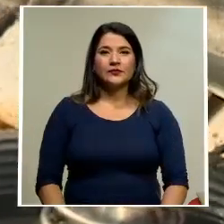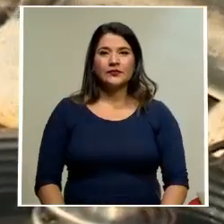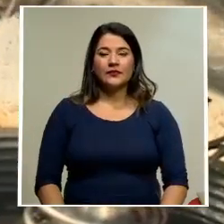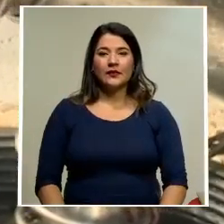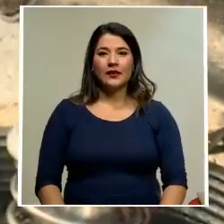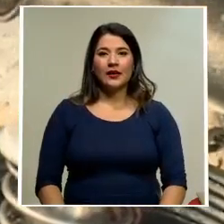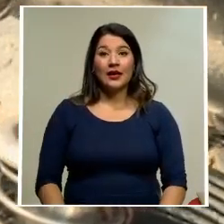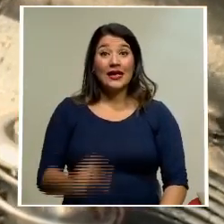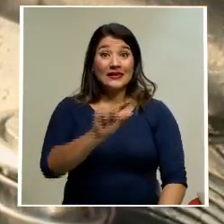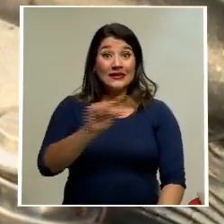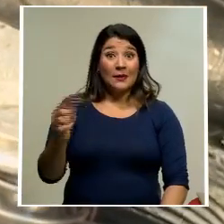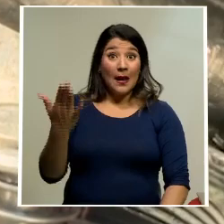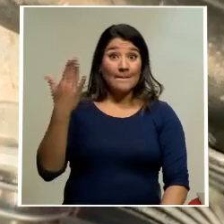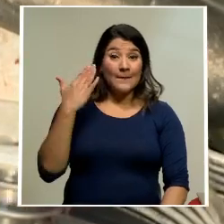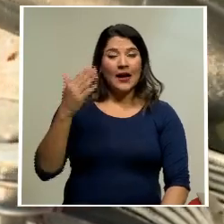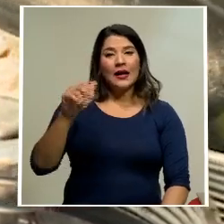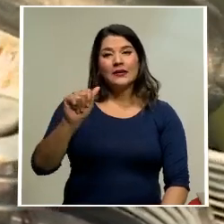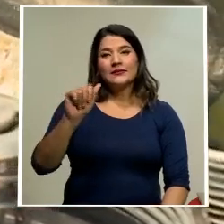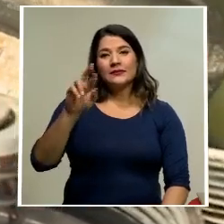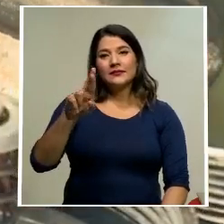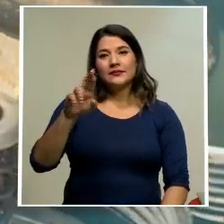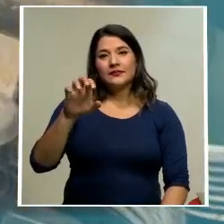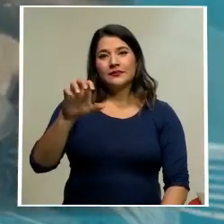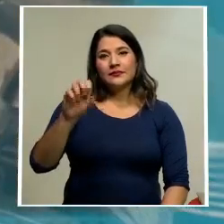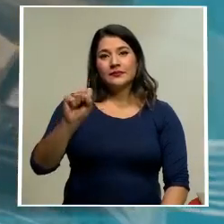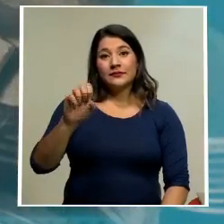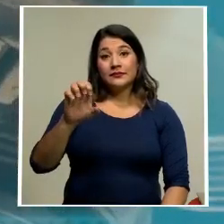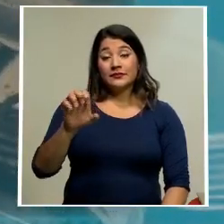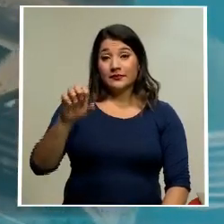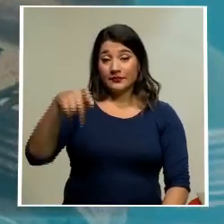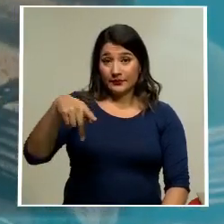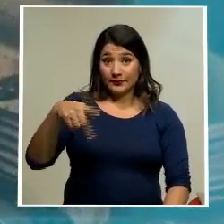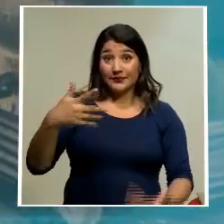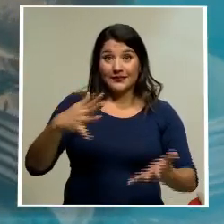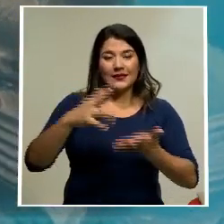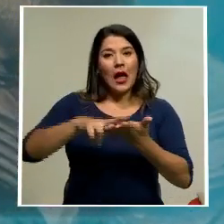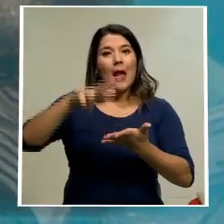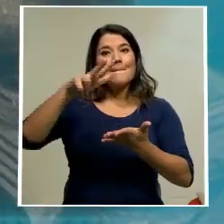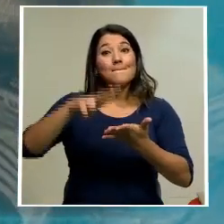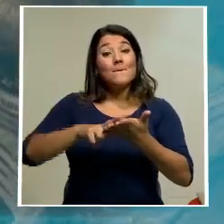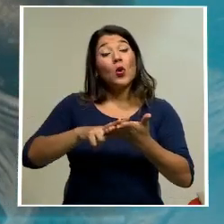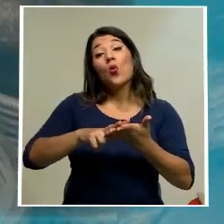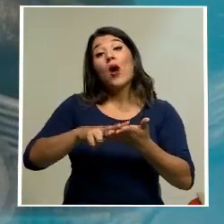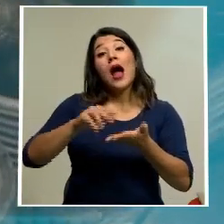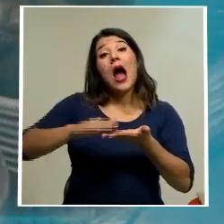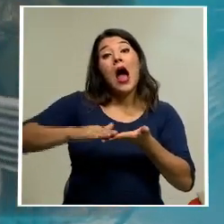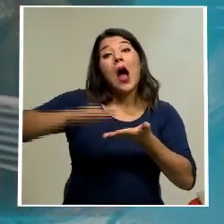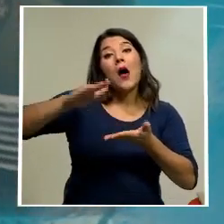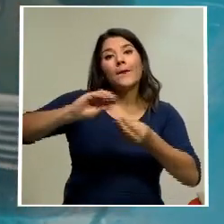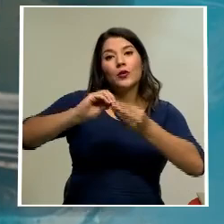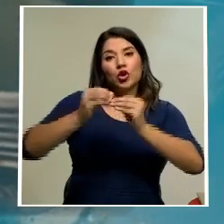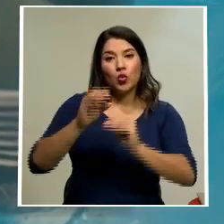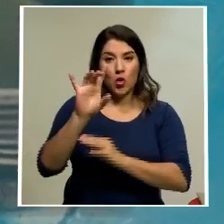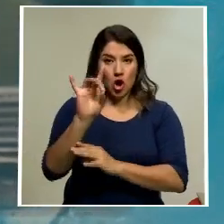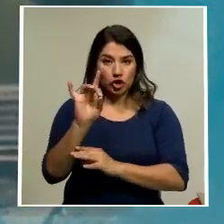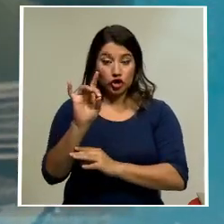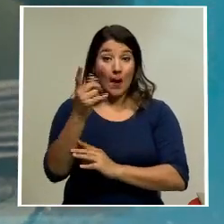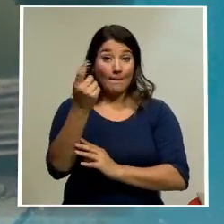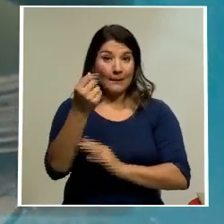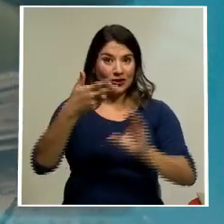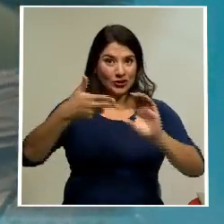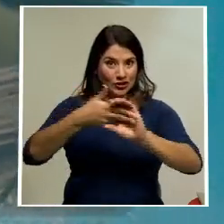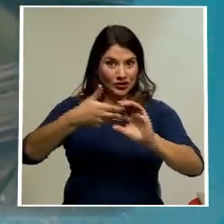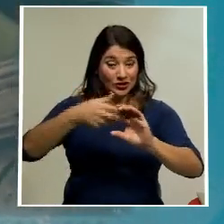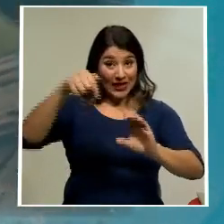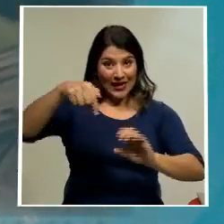La semana anterior, la Autoridad Reguladora de los Servicios Públicos aprobó el 8º aumento en el precio de los combustibles en lo que va del